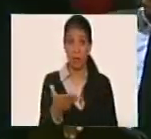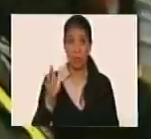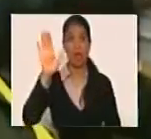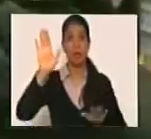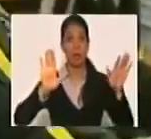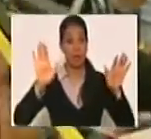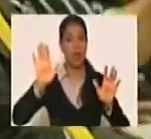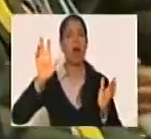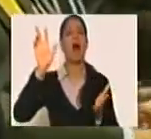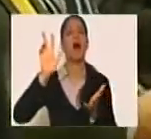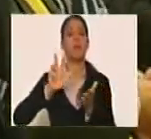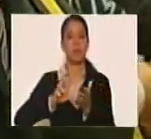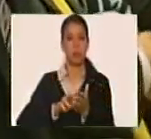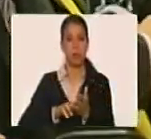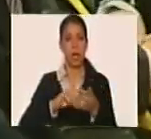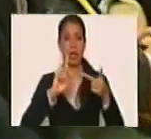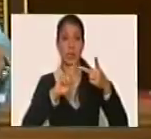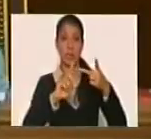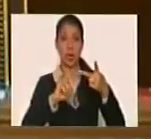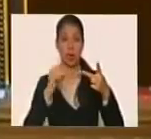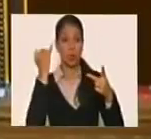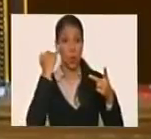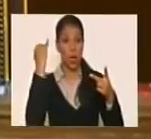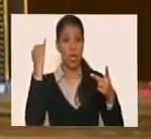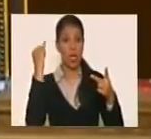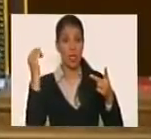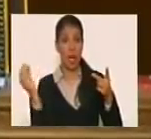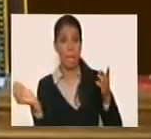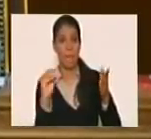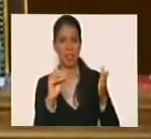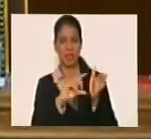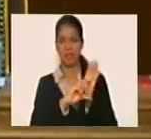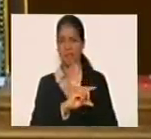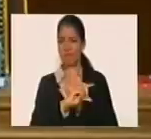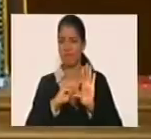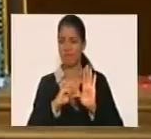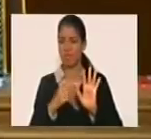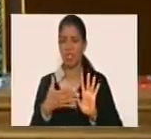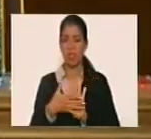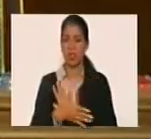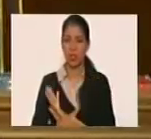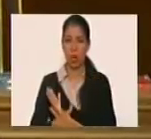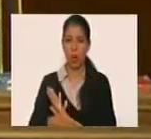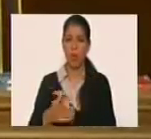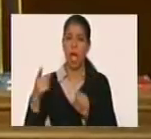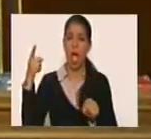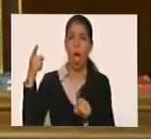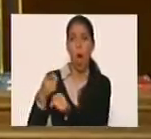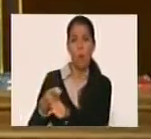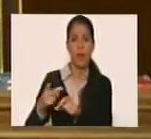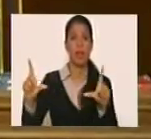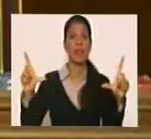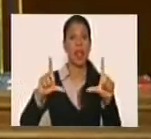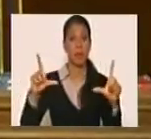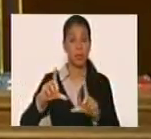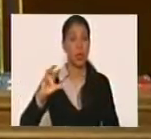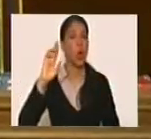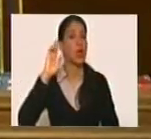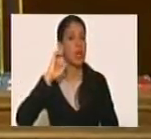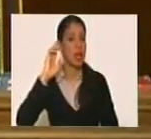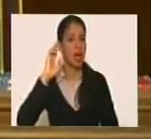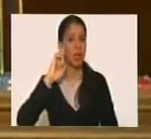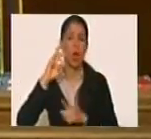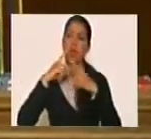Aprobado. Mi segundo artículo para la propuesta tiene que ver con la obligación a todos los medios de comunicación para